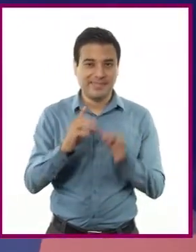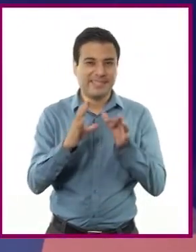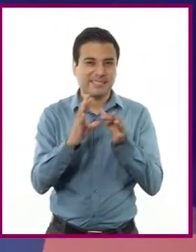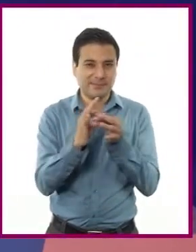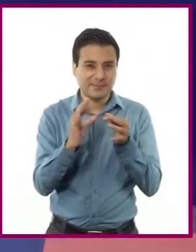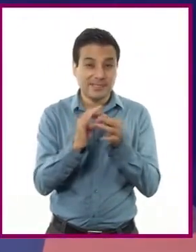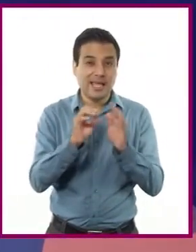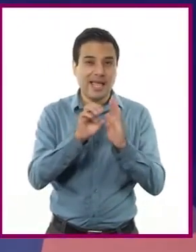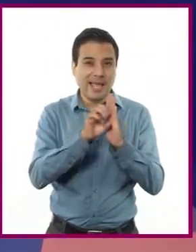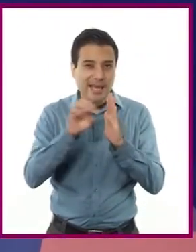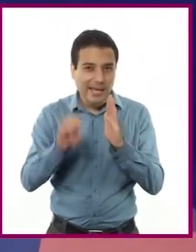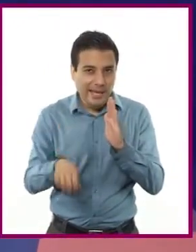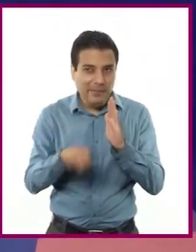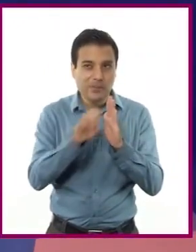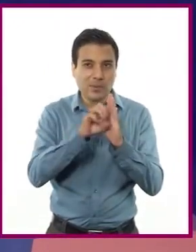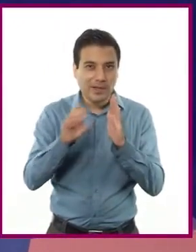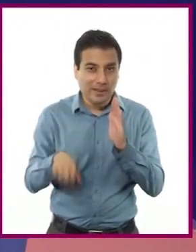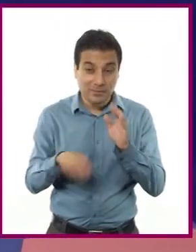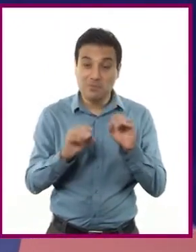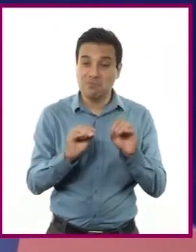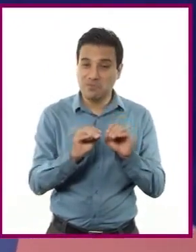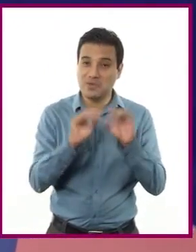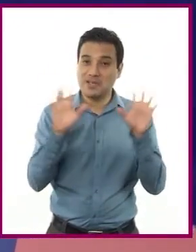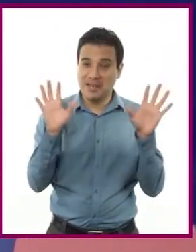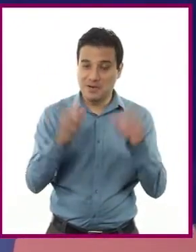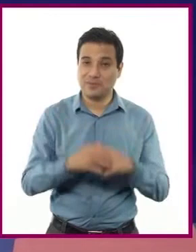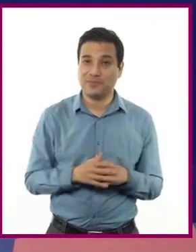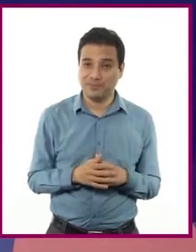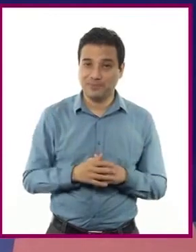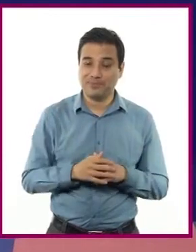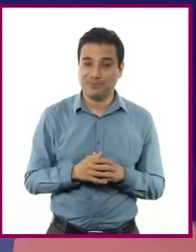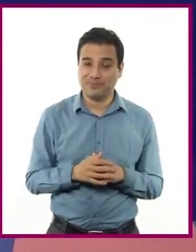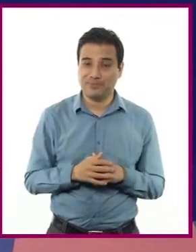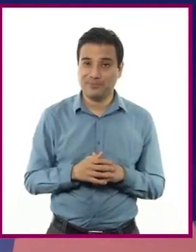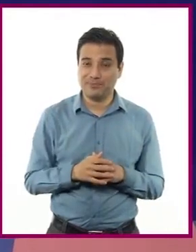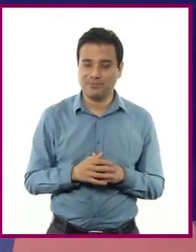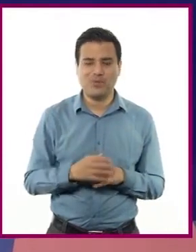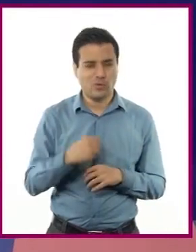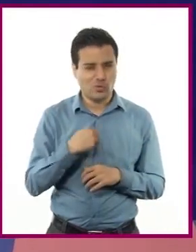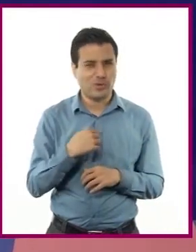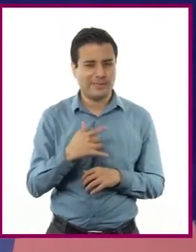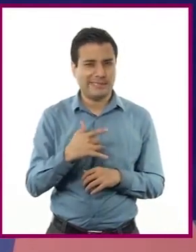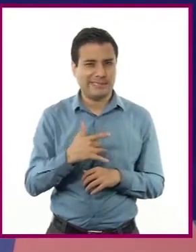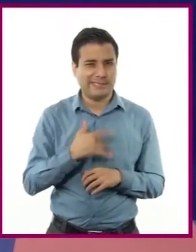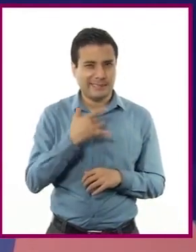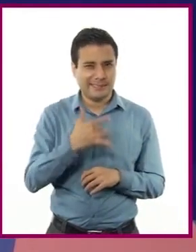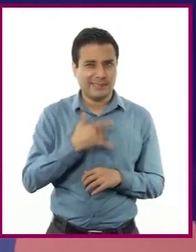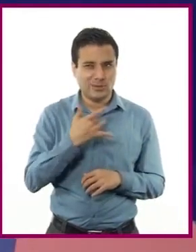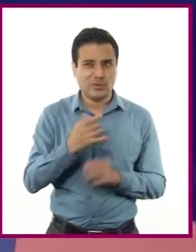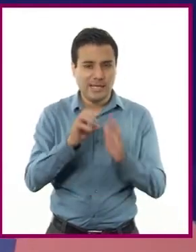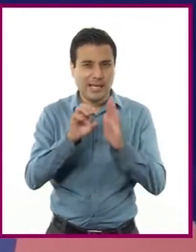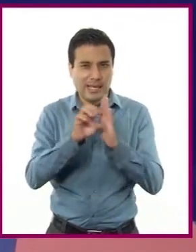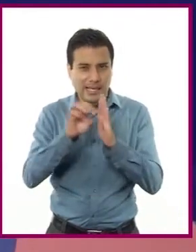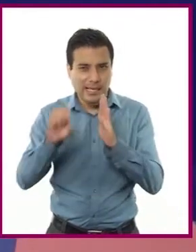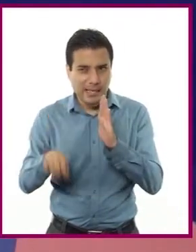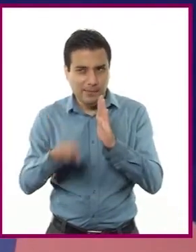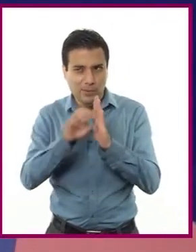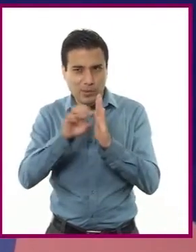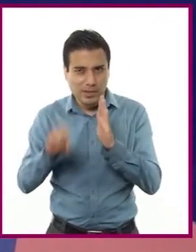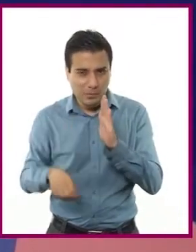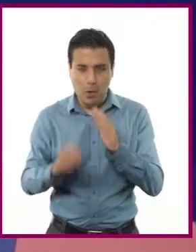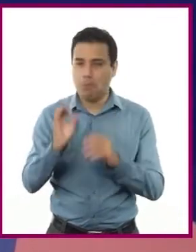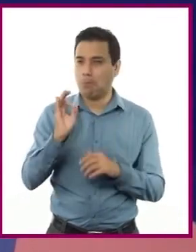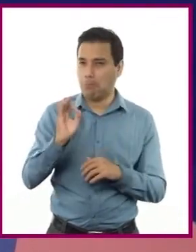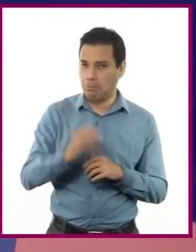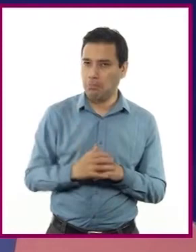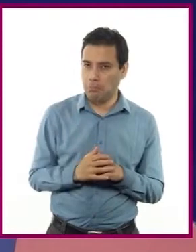tan claros en torno al léxico utilizado en la medicina. Me parece que con eso se ilustra muy bien el caso en el que